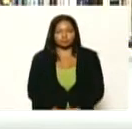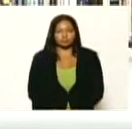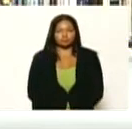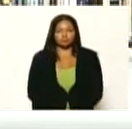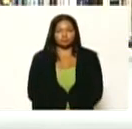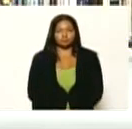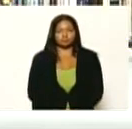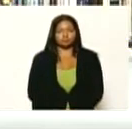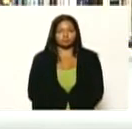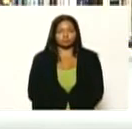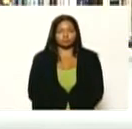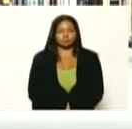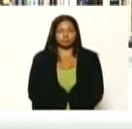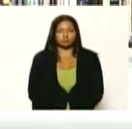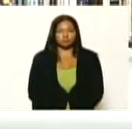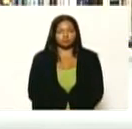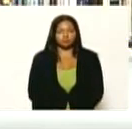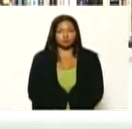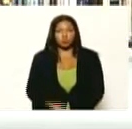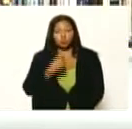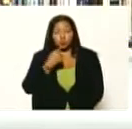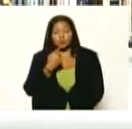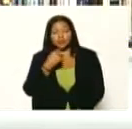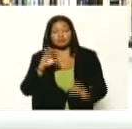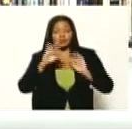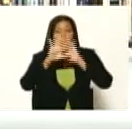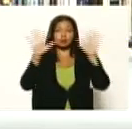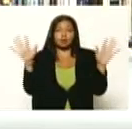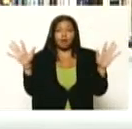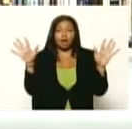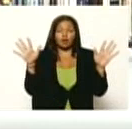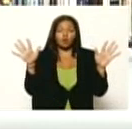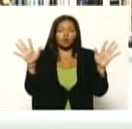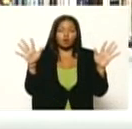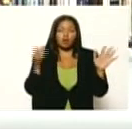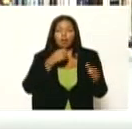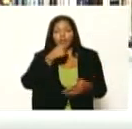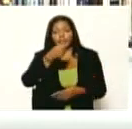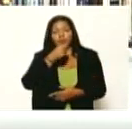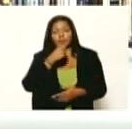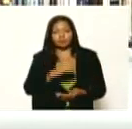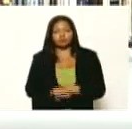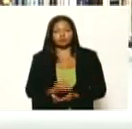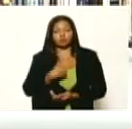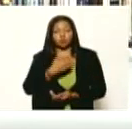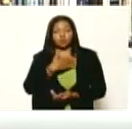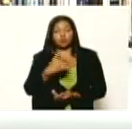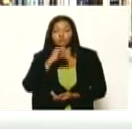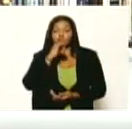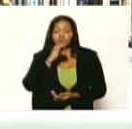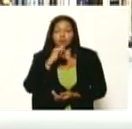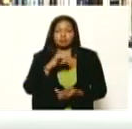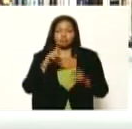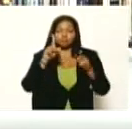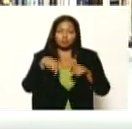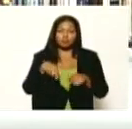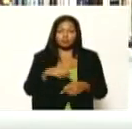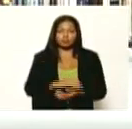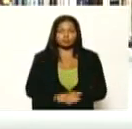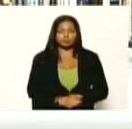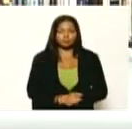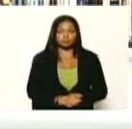Y tú lo dijiste muy bien claro, Diosdado, en una de las ruedas de prensa. Y yo quiero anunciarlo así.